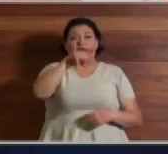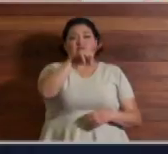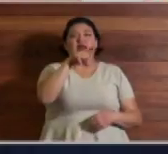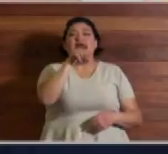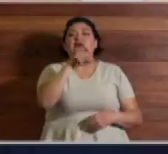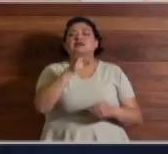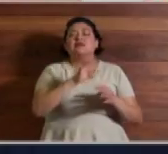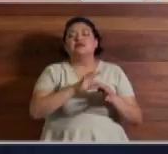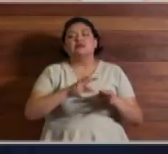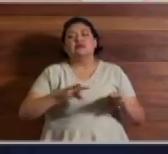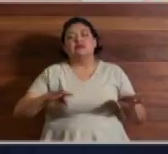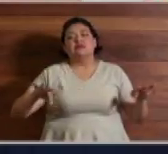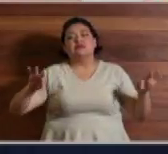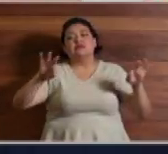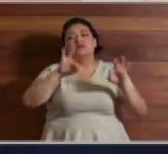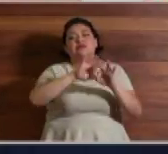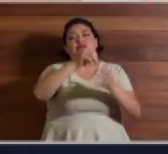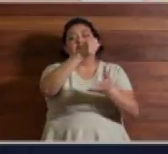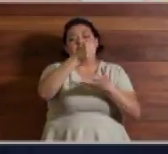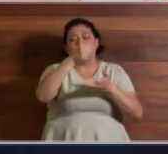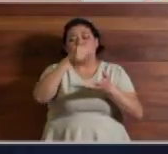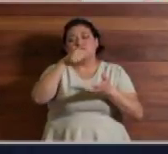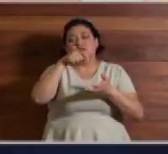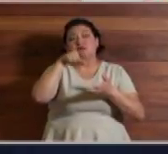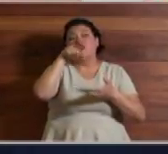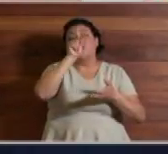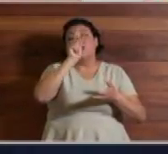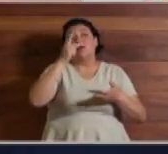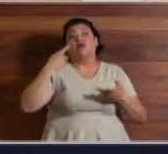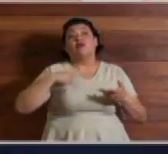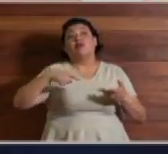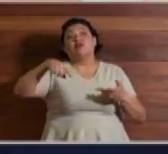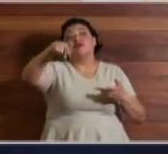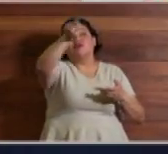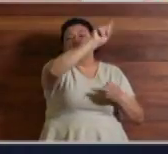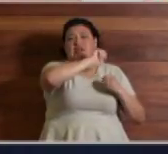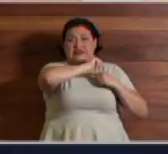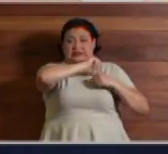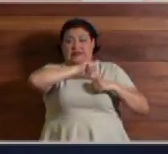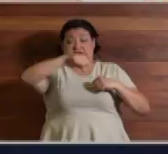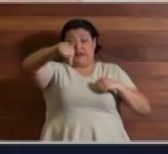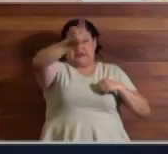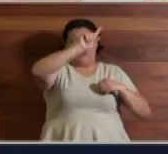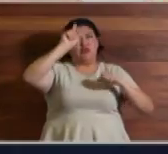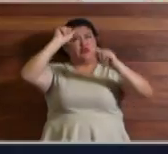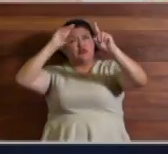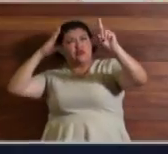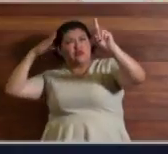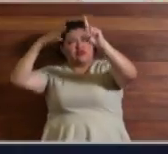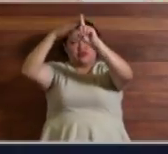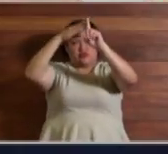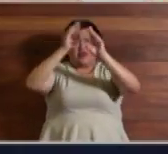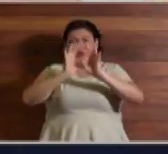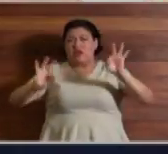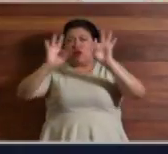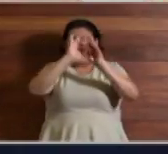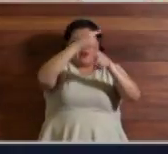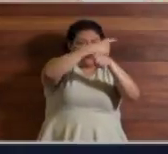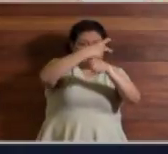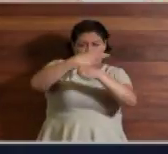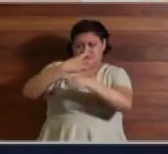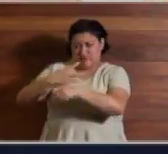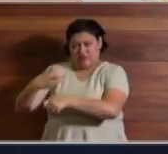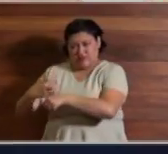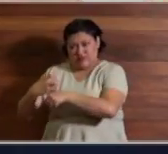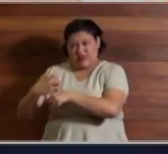sus clases y grupos más organizados, definen sus objetivos y establecen sus prioridades. Las finanzas